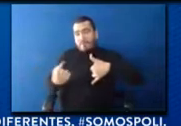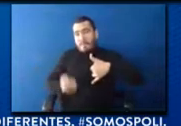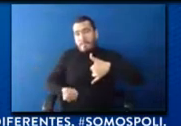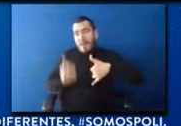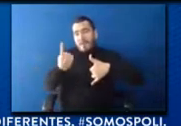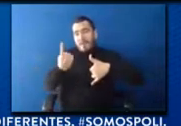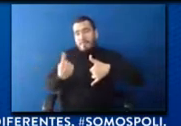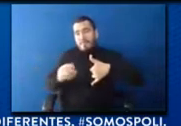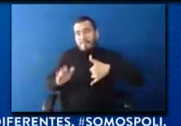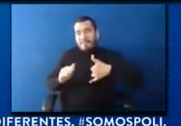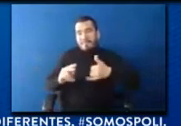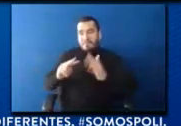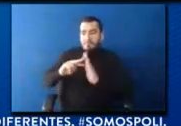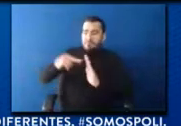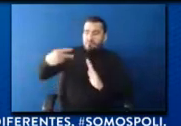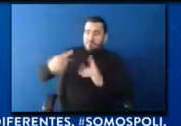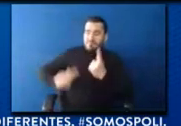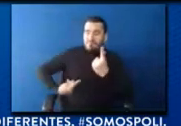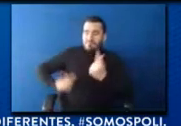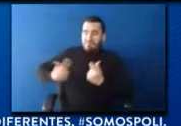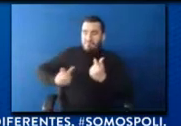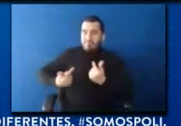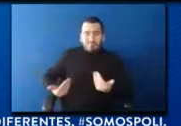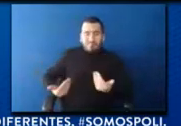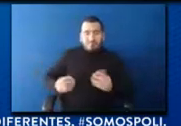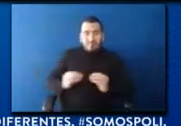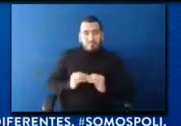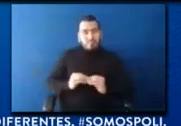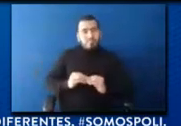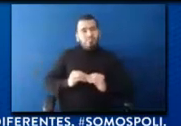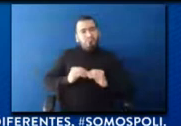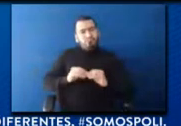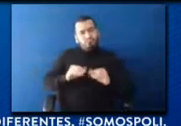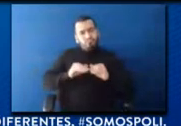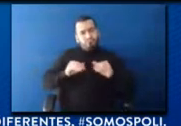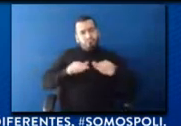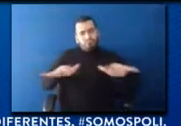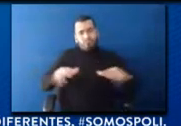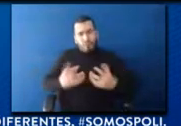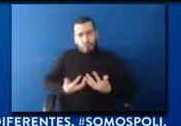industria fintech es extendible y funciona en un sistema financiero.